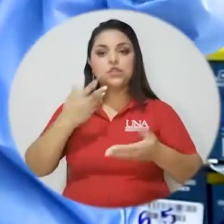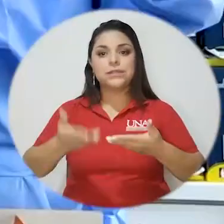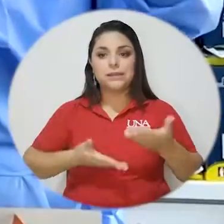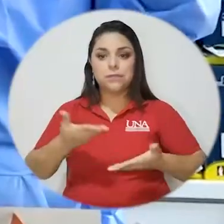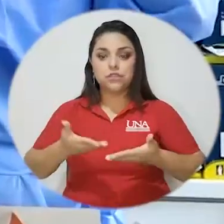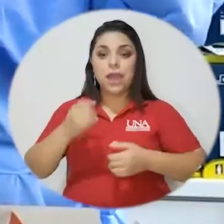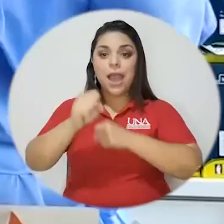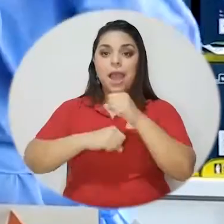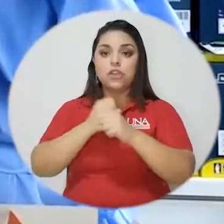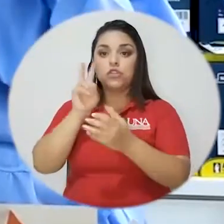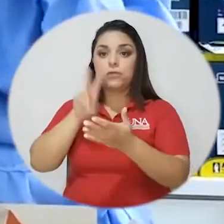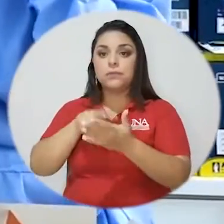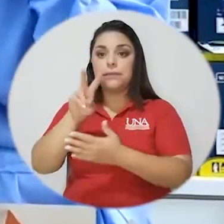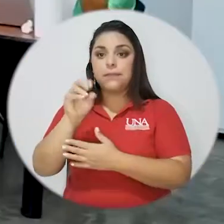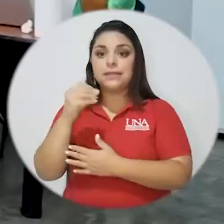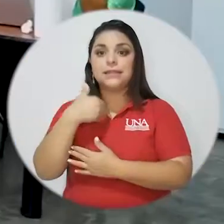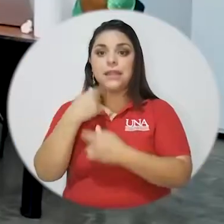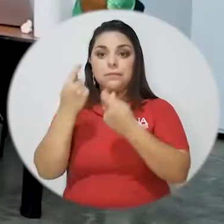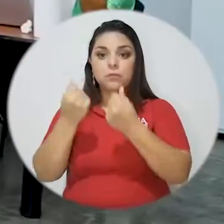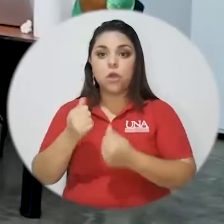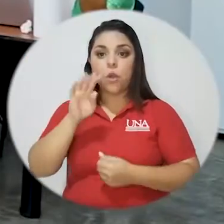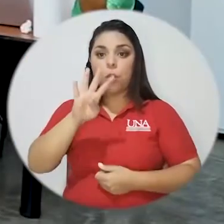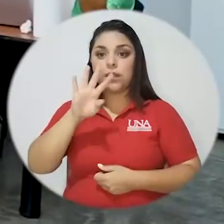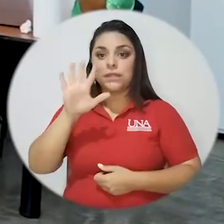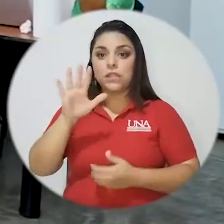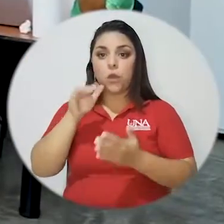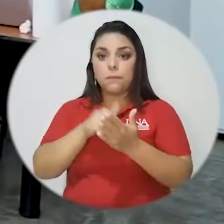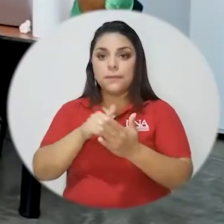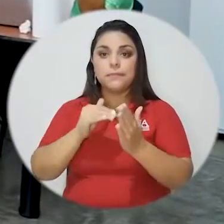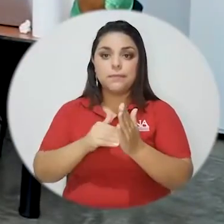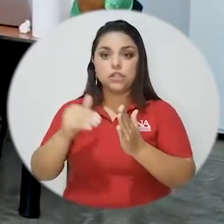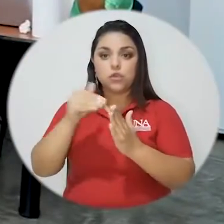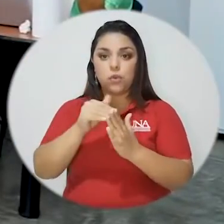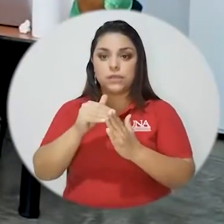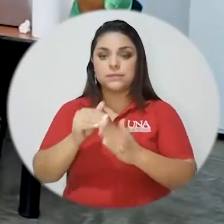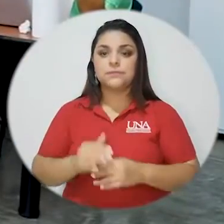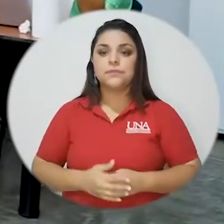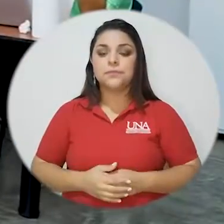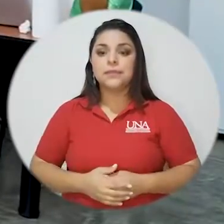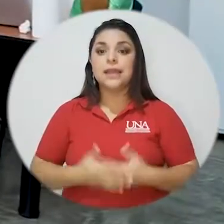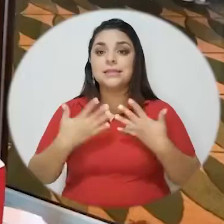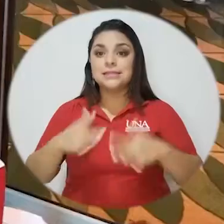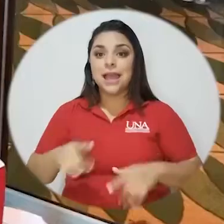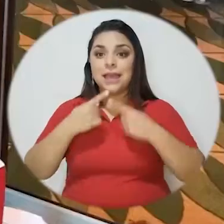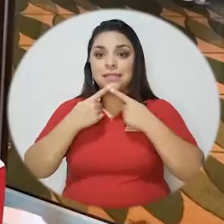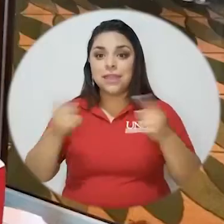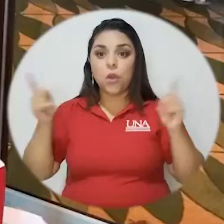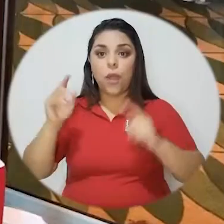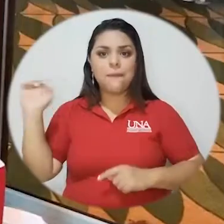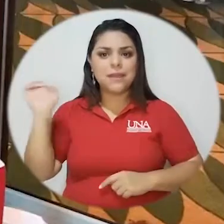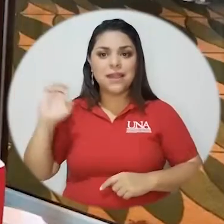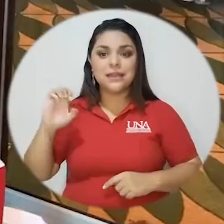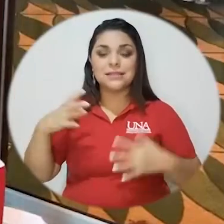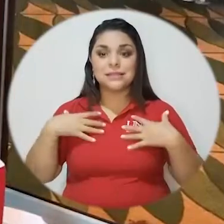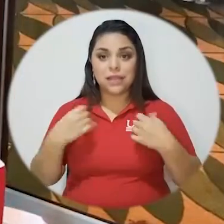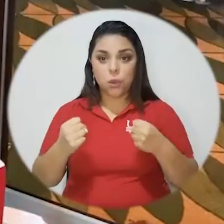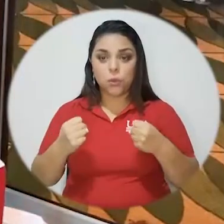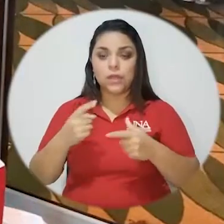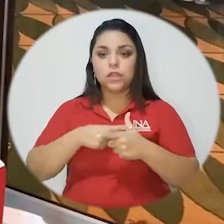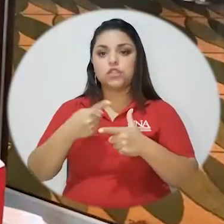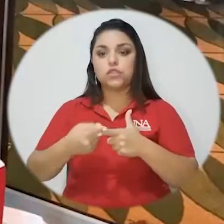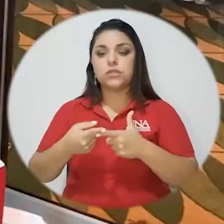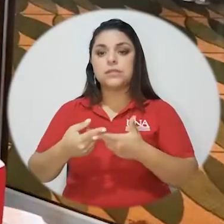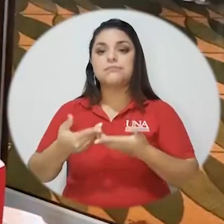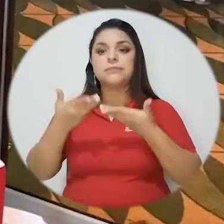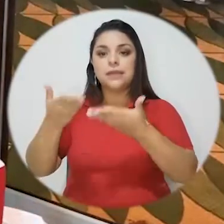el año 2020, el fondo contaba con una asignación presupuestaria de 45.000 millones. Al decretarse el estado de emergencia